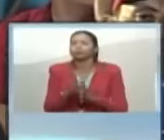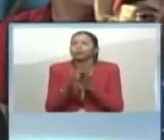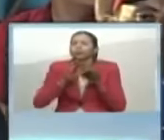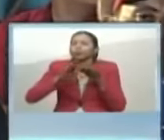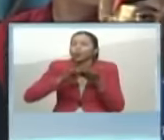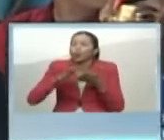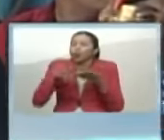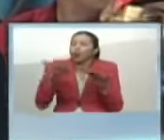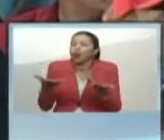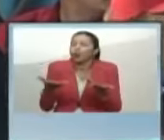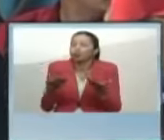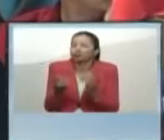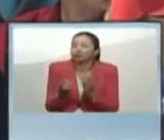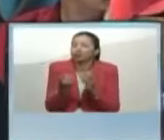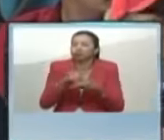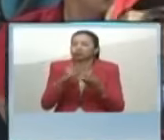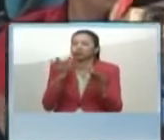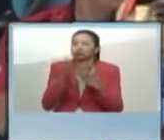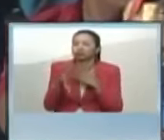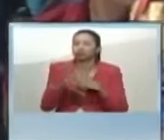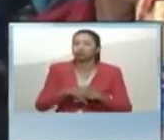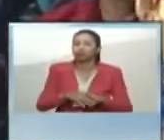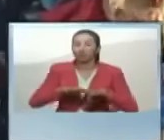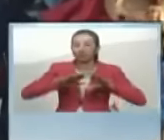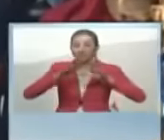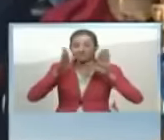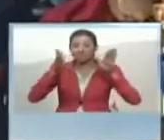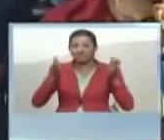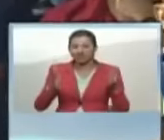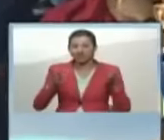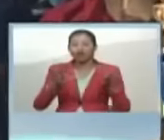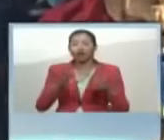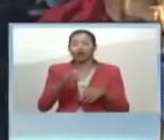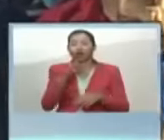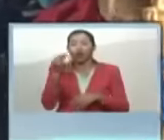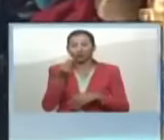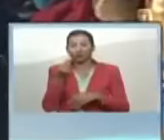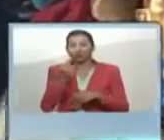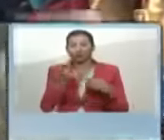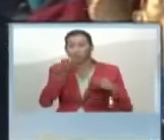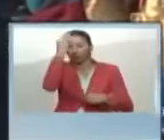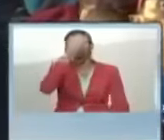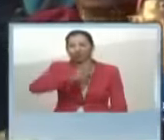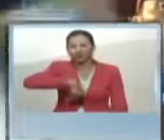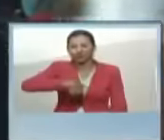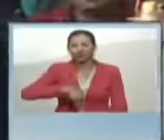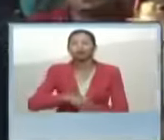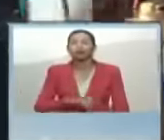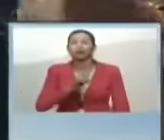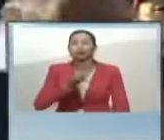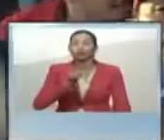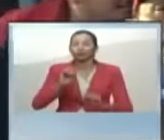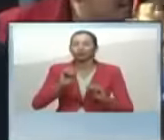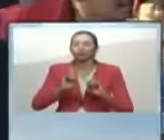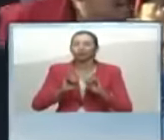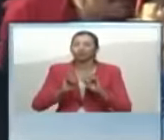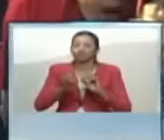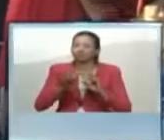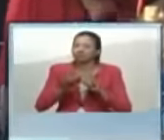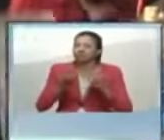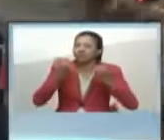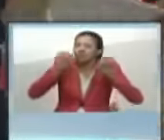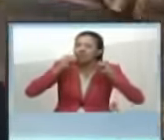Bueno, nosotros planteamos la Mesa de la Juventud, el Consejo de la Juventud y los Estudiantes, que tenemos que reconstruir la praxis